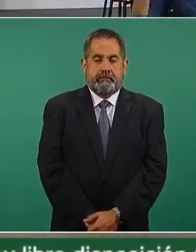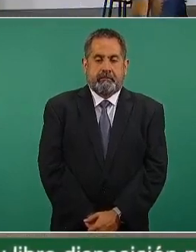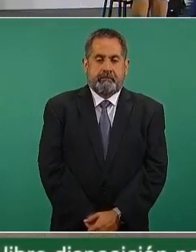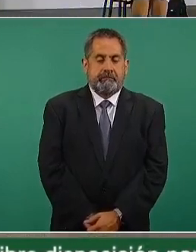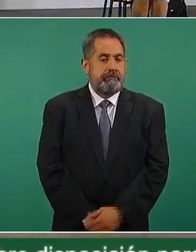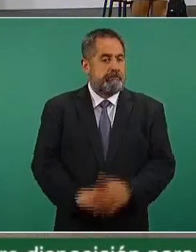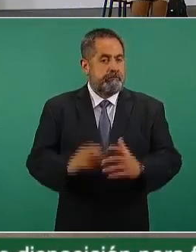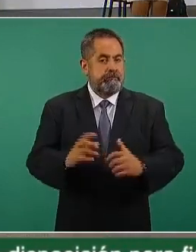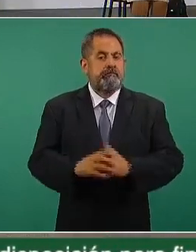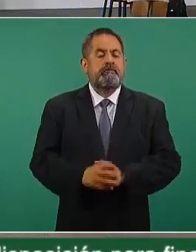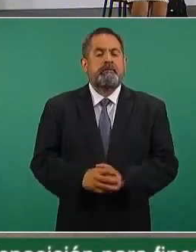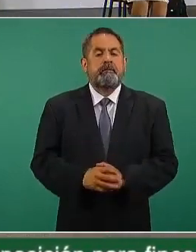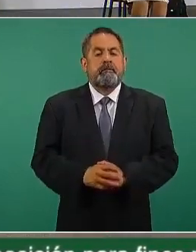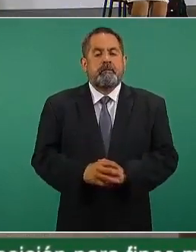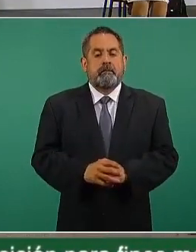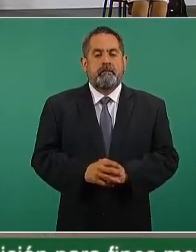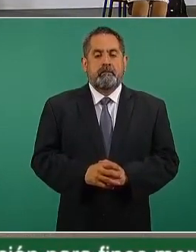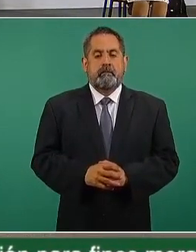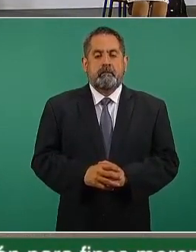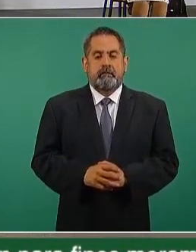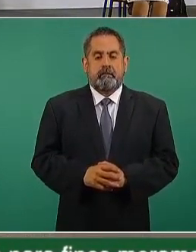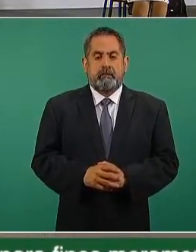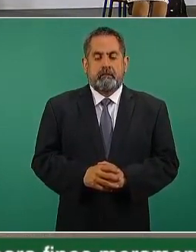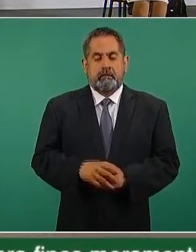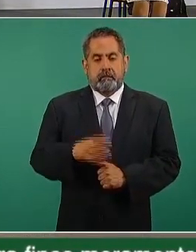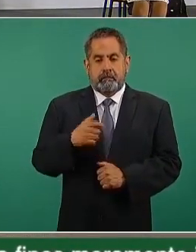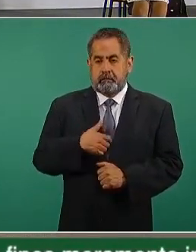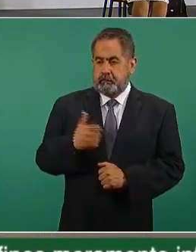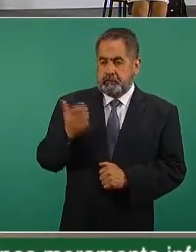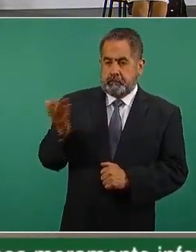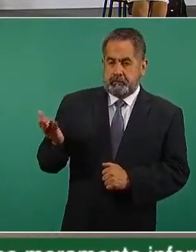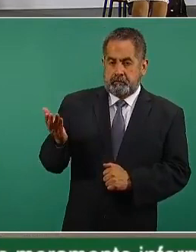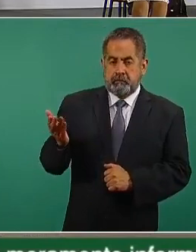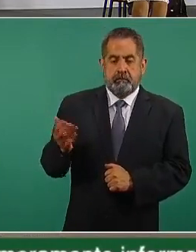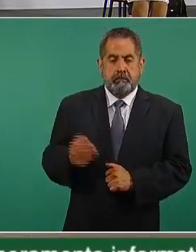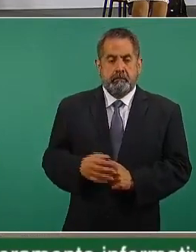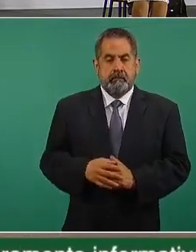Gracias, presidente. Bueno, vamos a pedirle